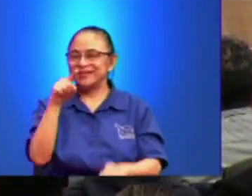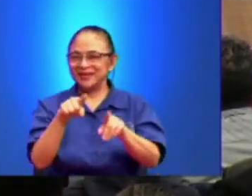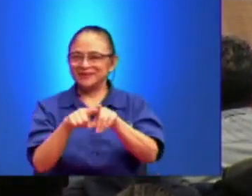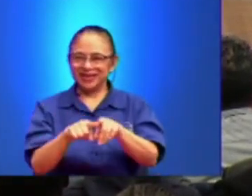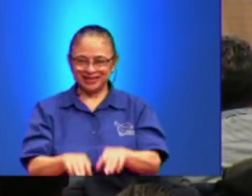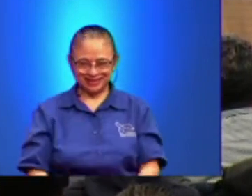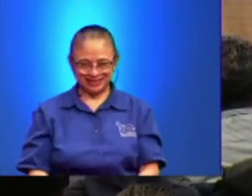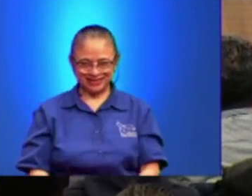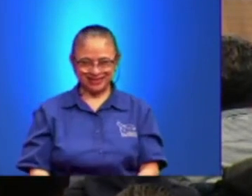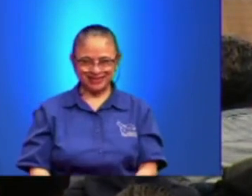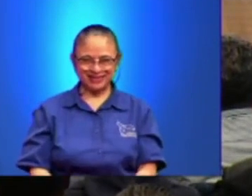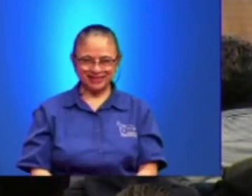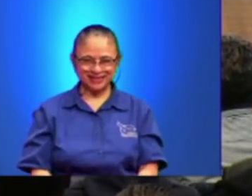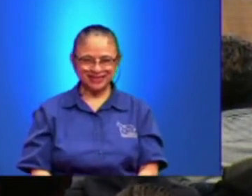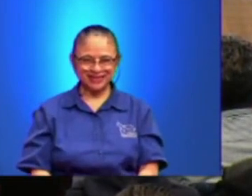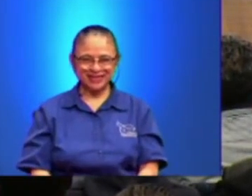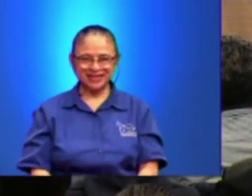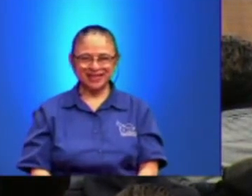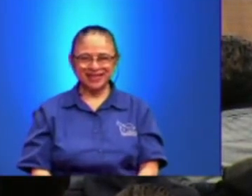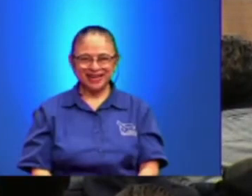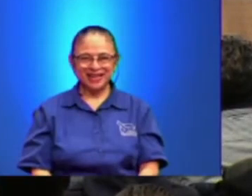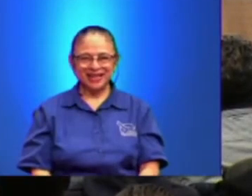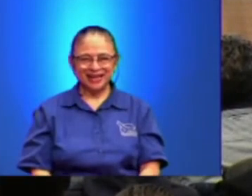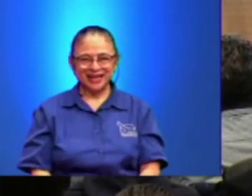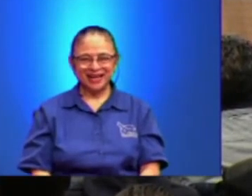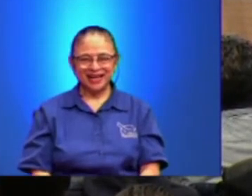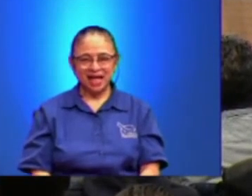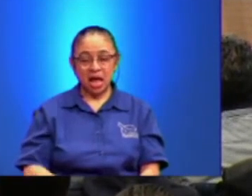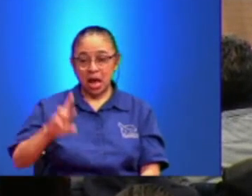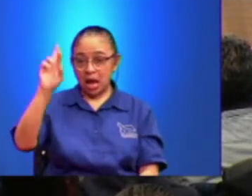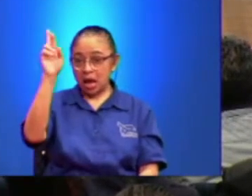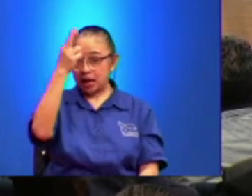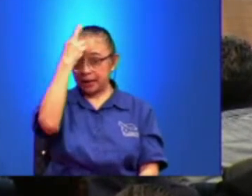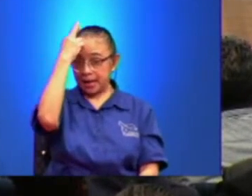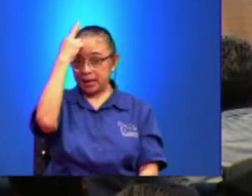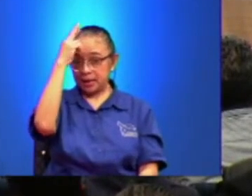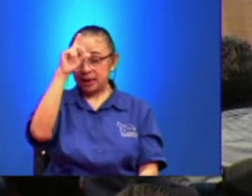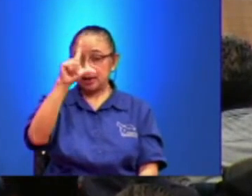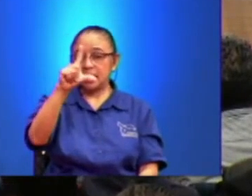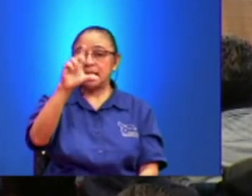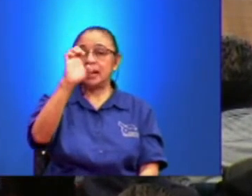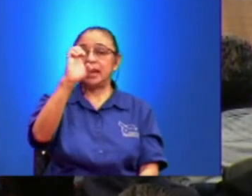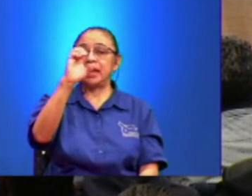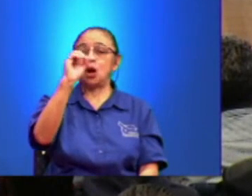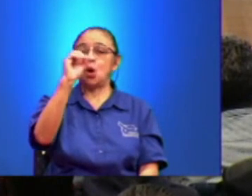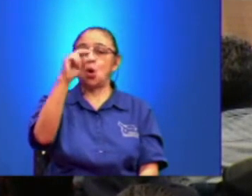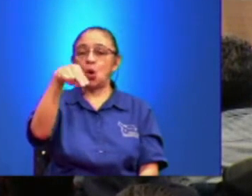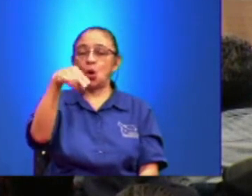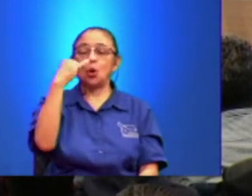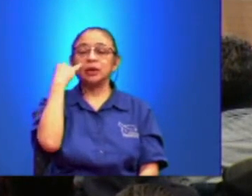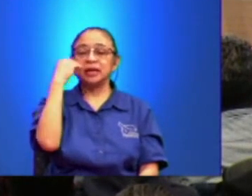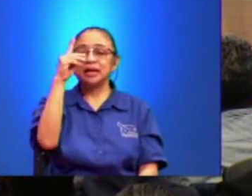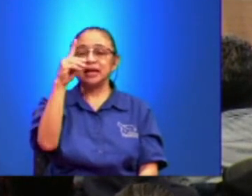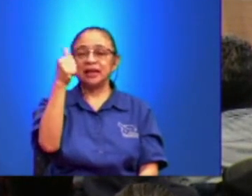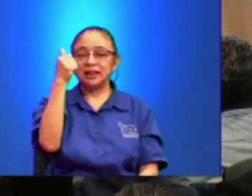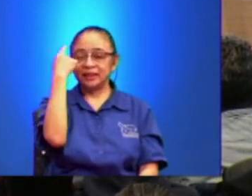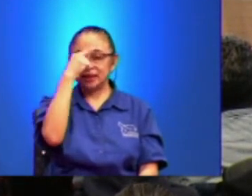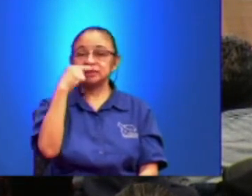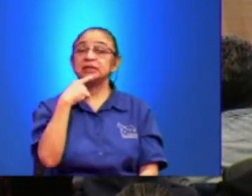que el rey covers que se llama el cuate leónidas le dice al mensajero de